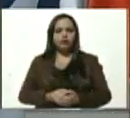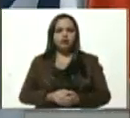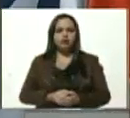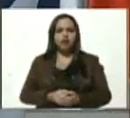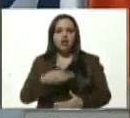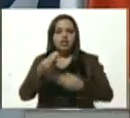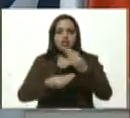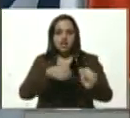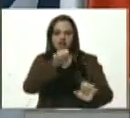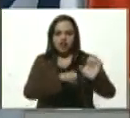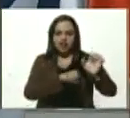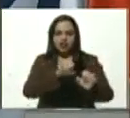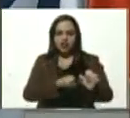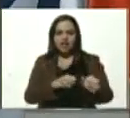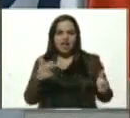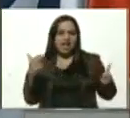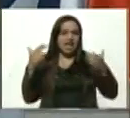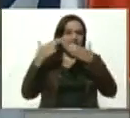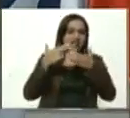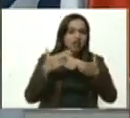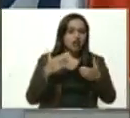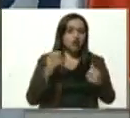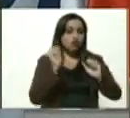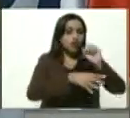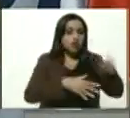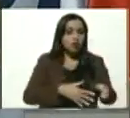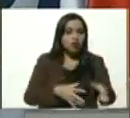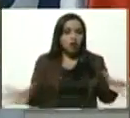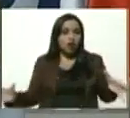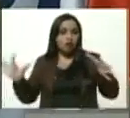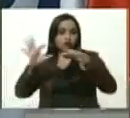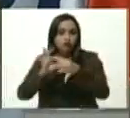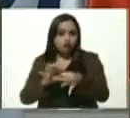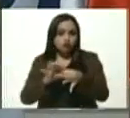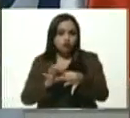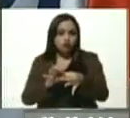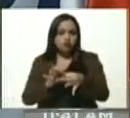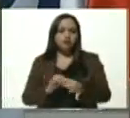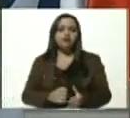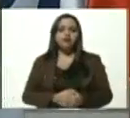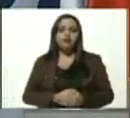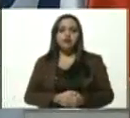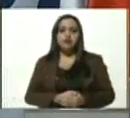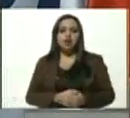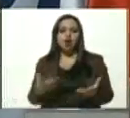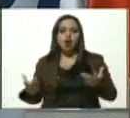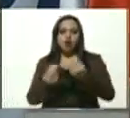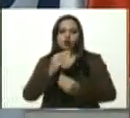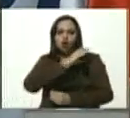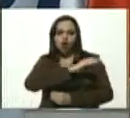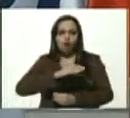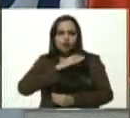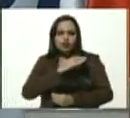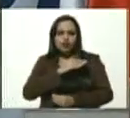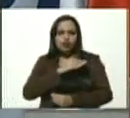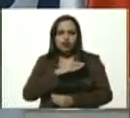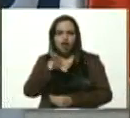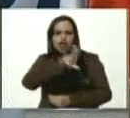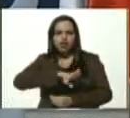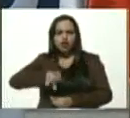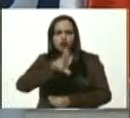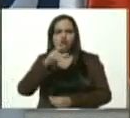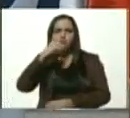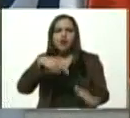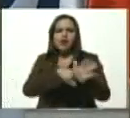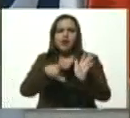se les precalificaron los delitos de terrorismo y asociación, aunado a la presunta comisión de contrabando agravado para